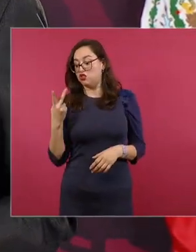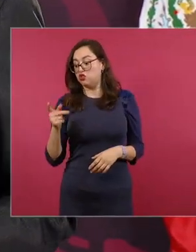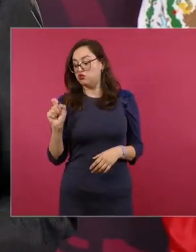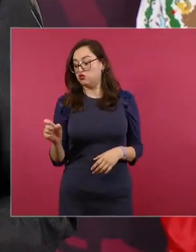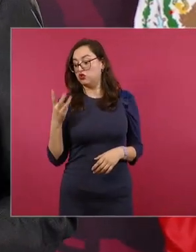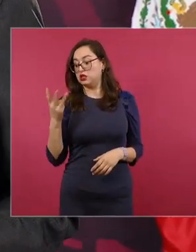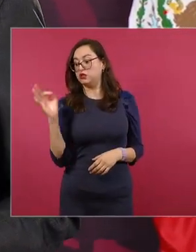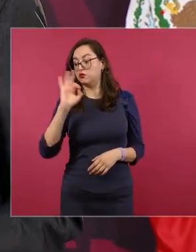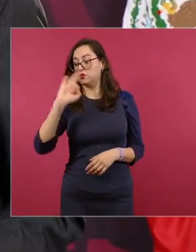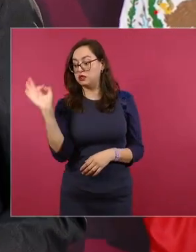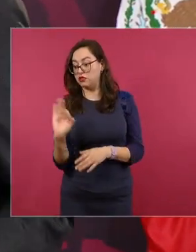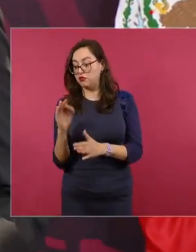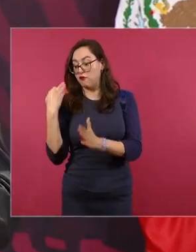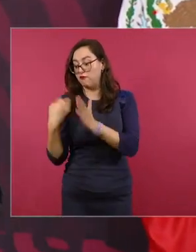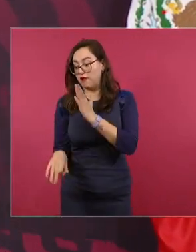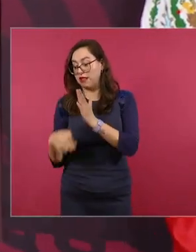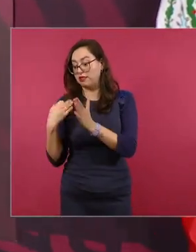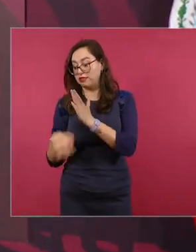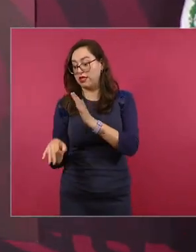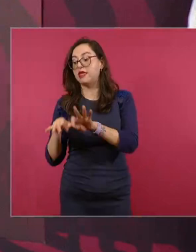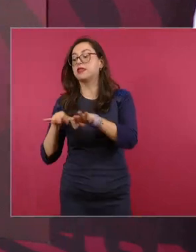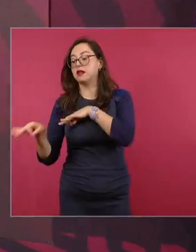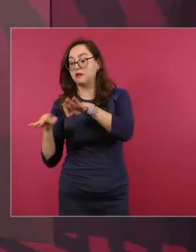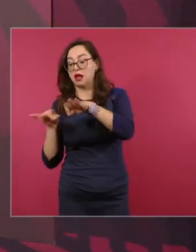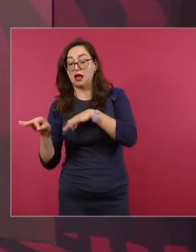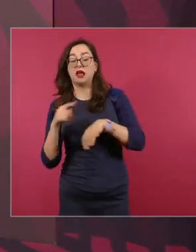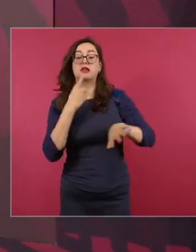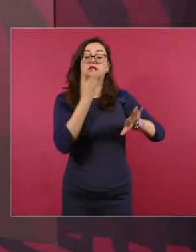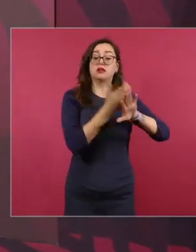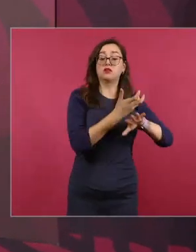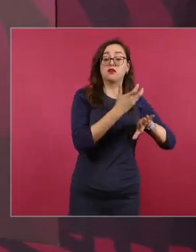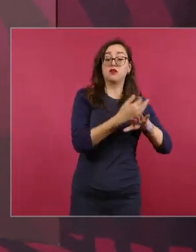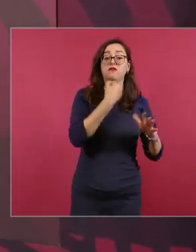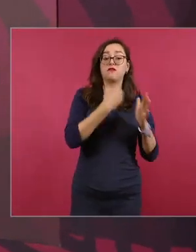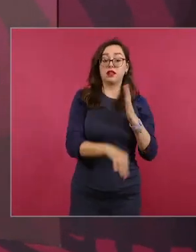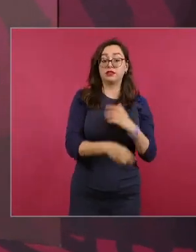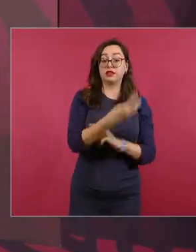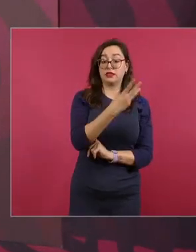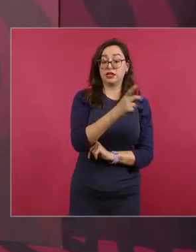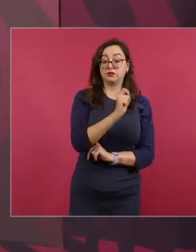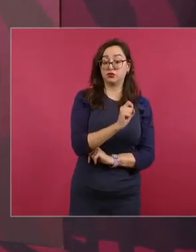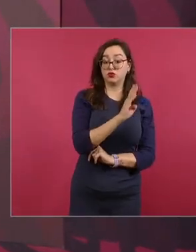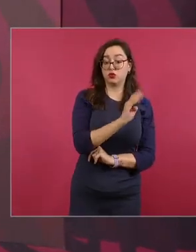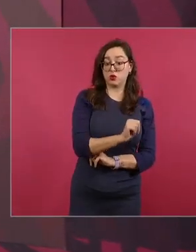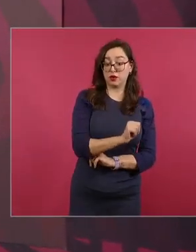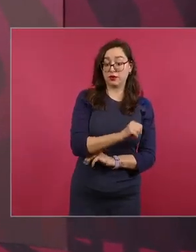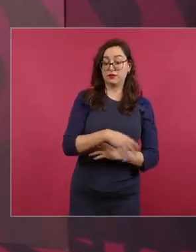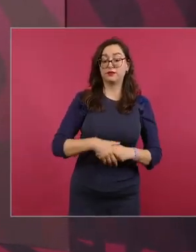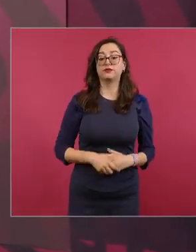2.3 y en Estados Unidos tienen una tasa de desempleo de 3.9.